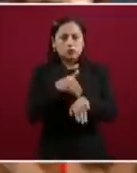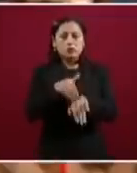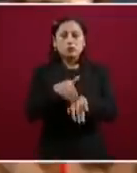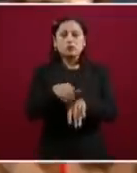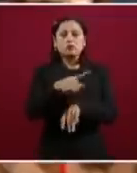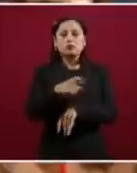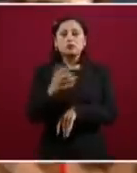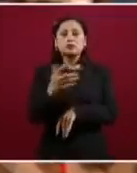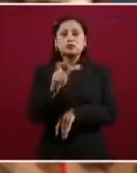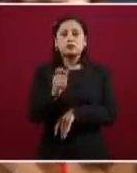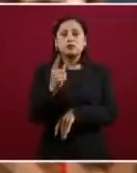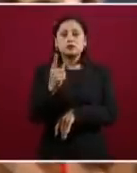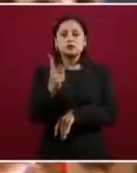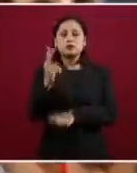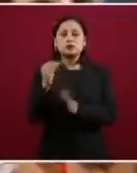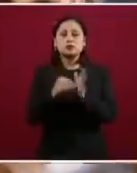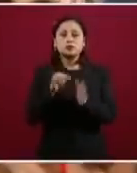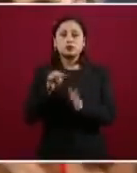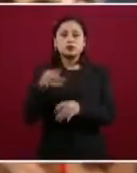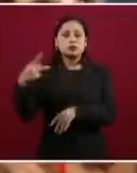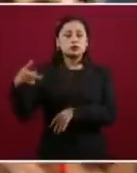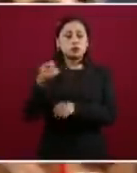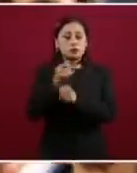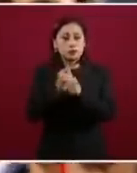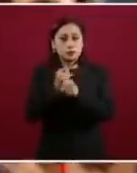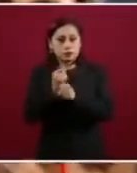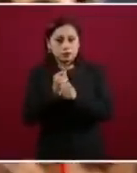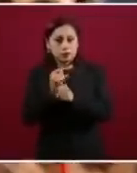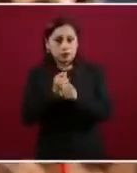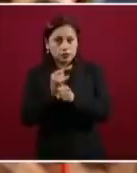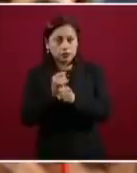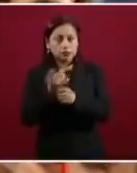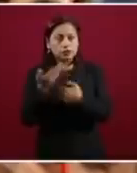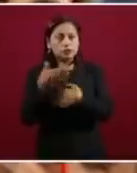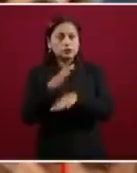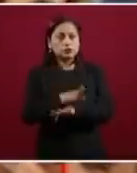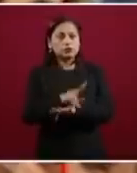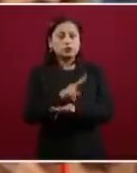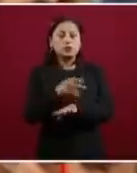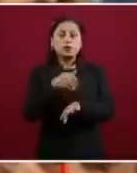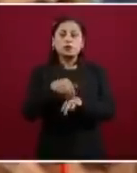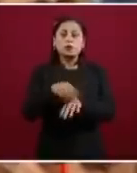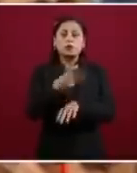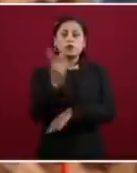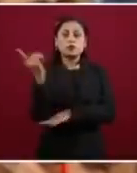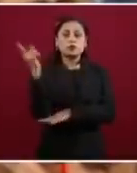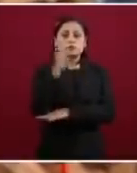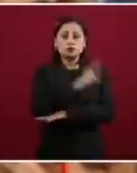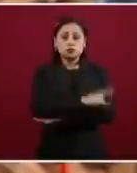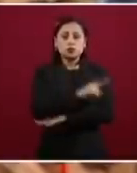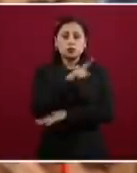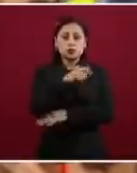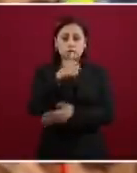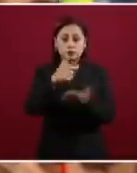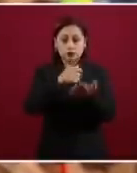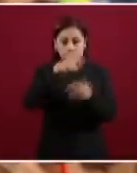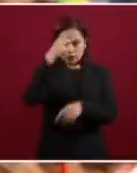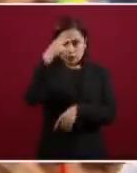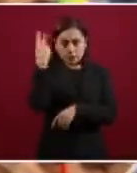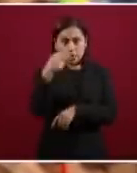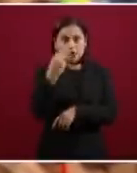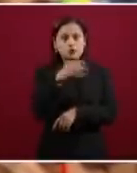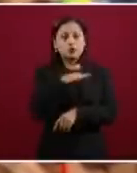del 2019. Es una investigación dirigida a la Terminal 2 del aeropuerto de la Ciudad de México. Están investigando 19